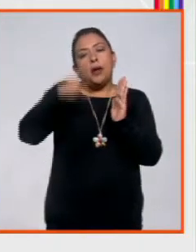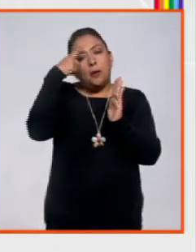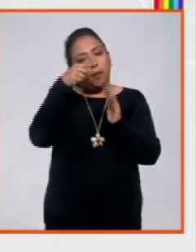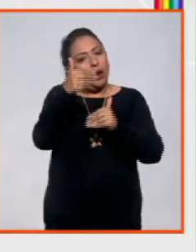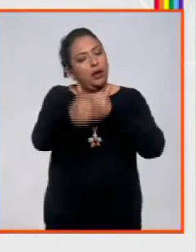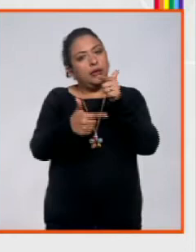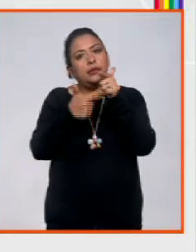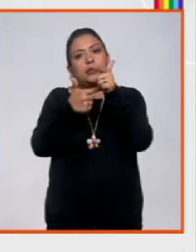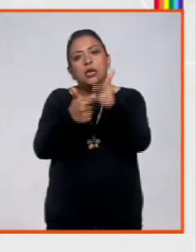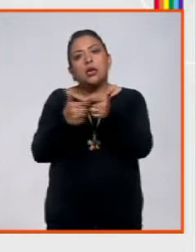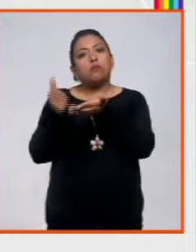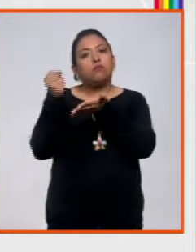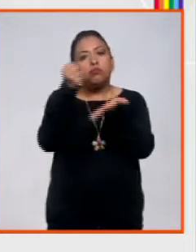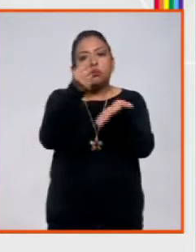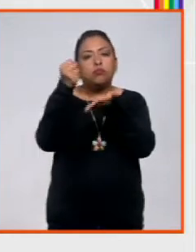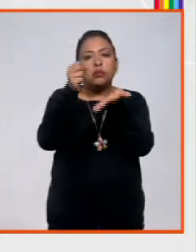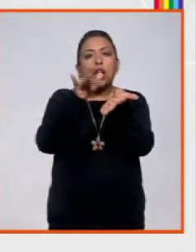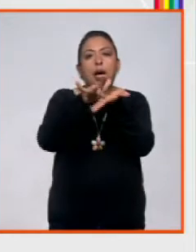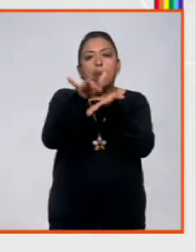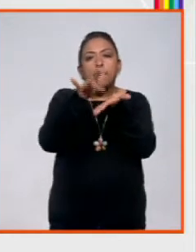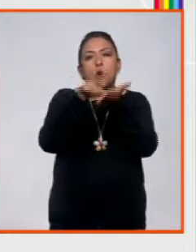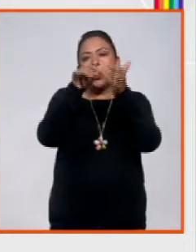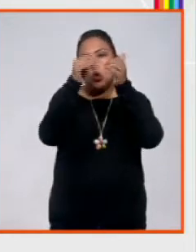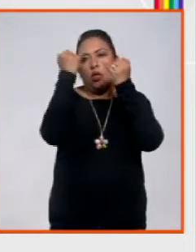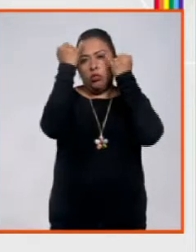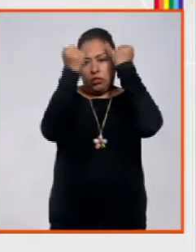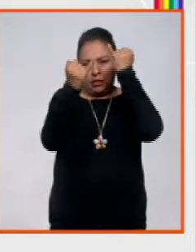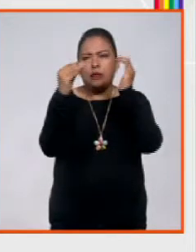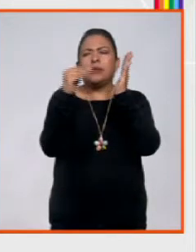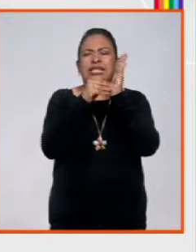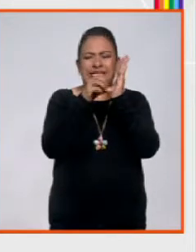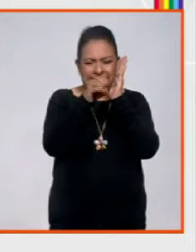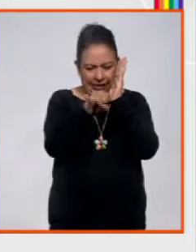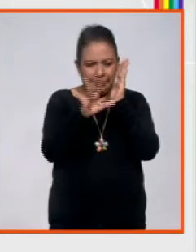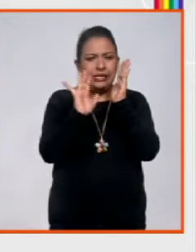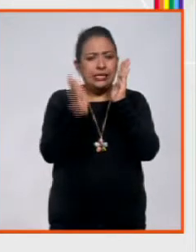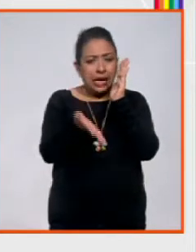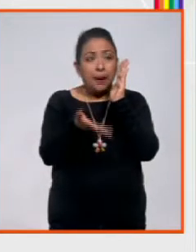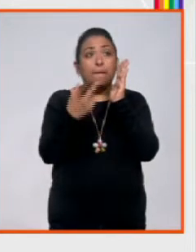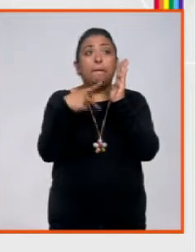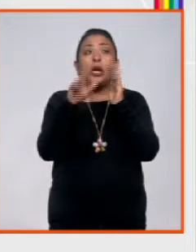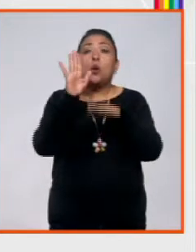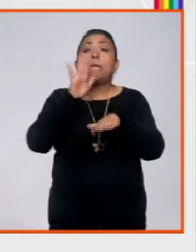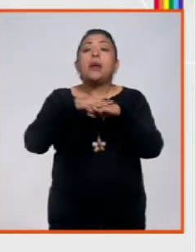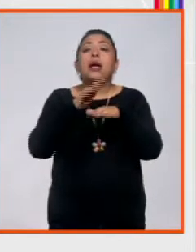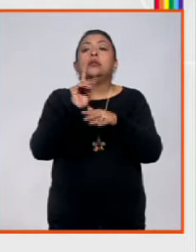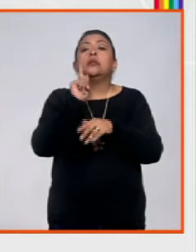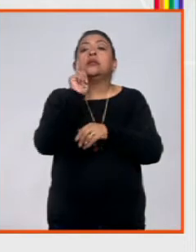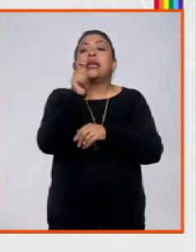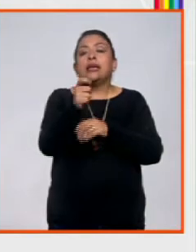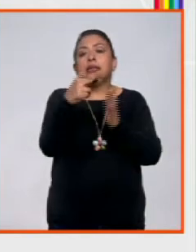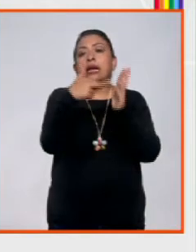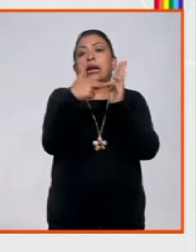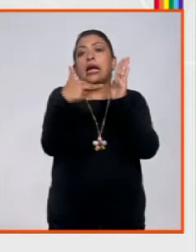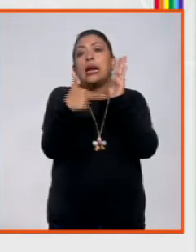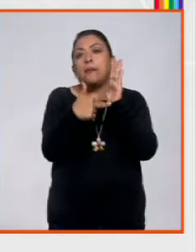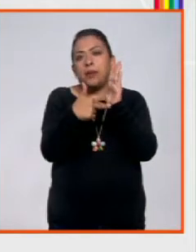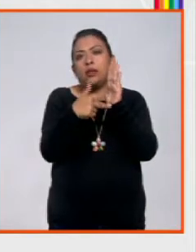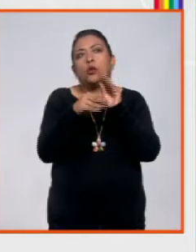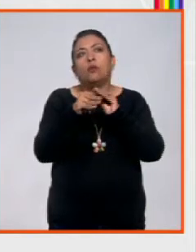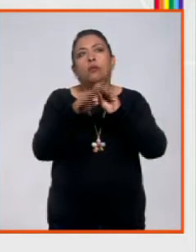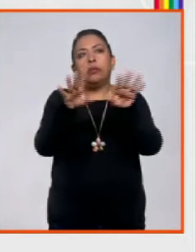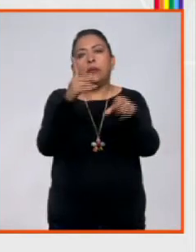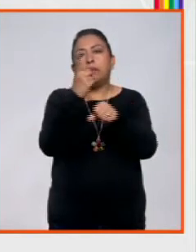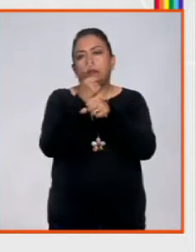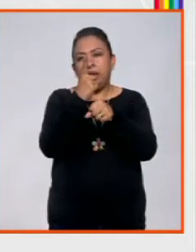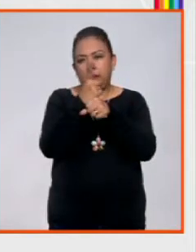continuar con los estímulos a la creación que eso sí está pero sobre todo tiene que ver con el reglamento que es el que se publicó